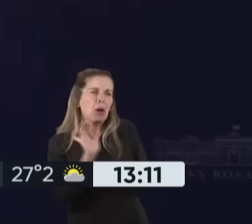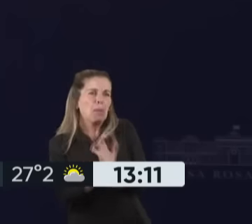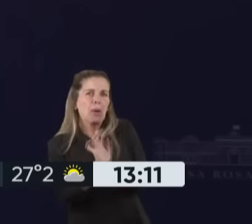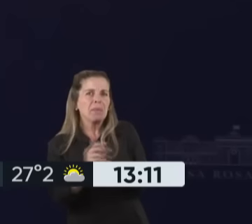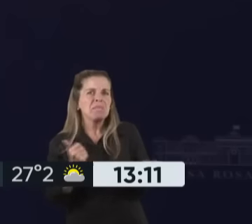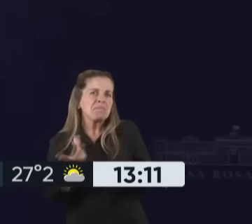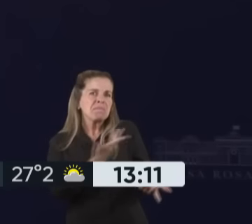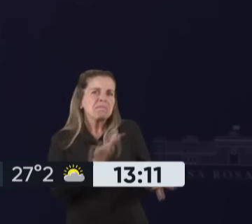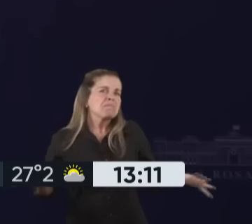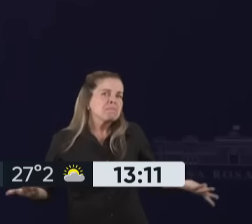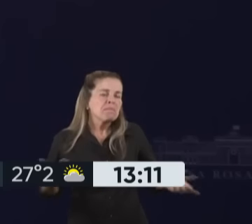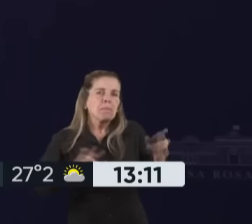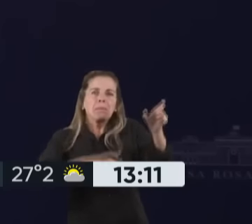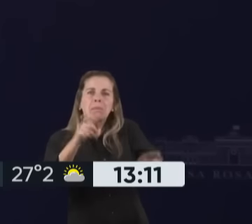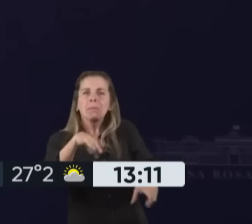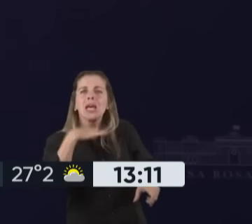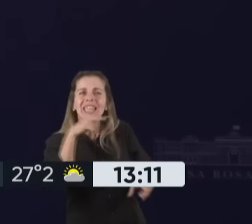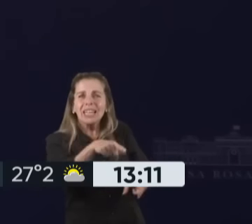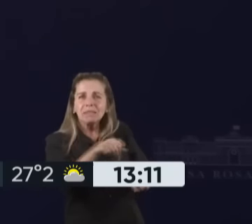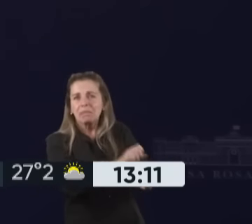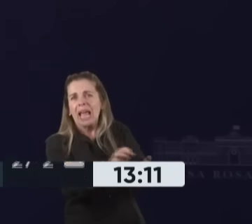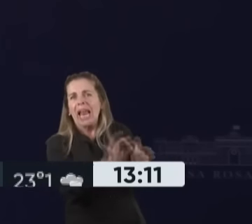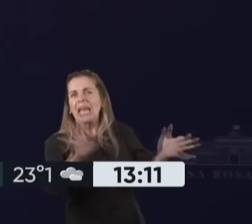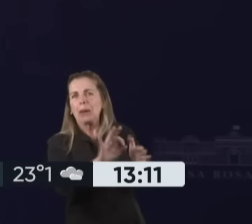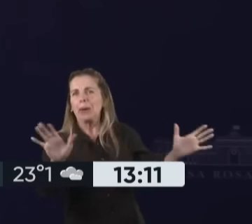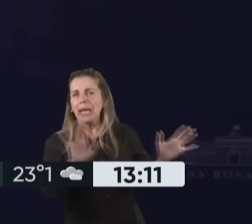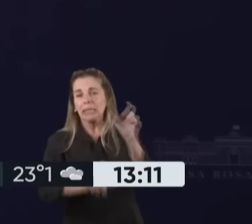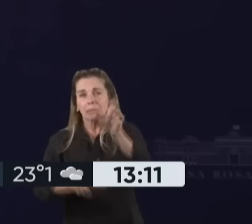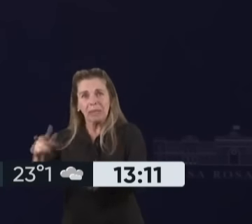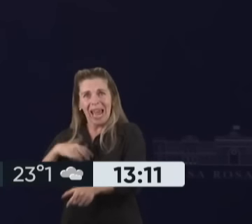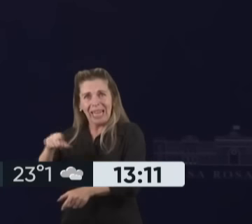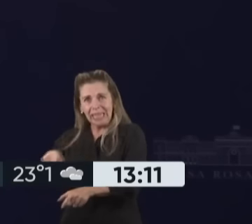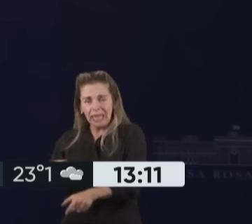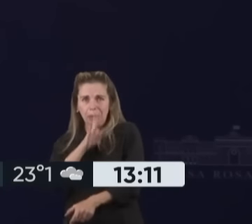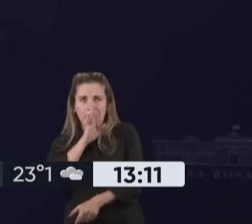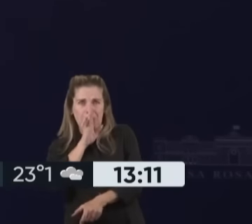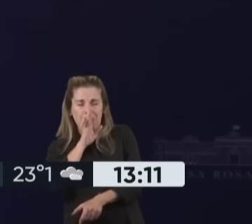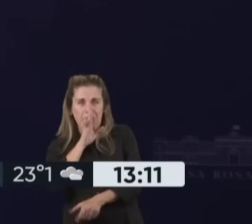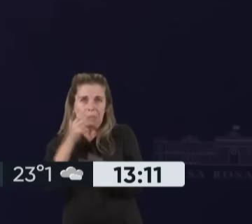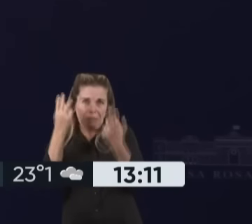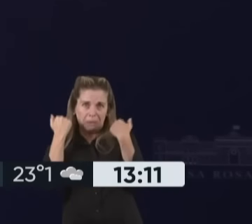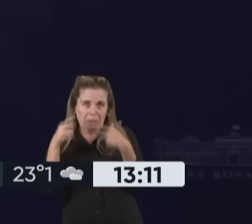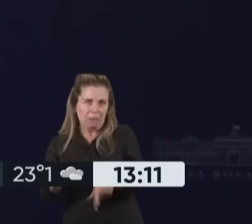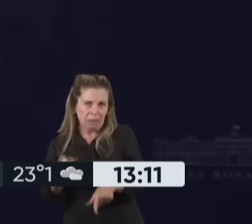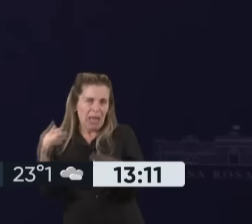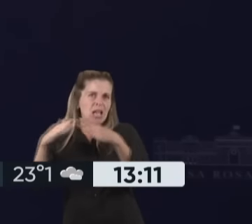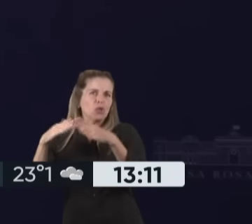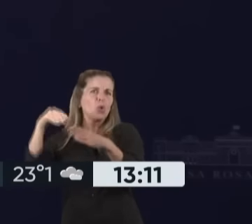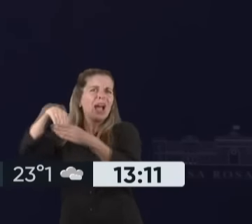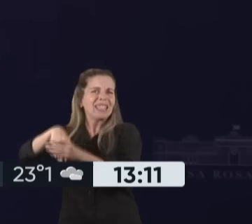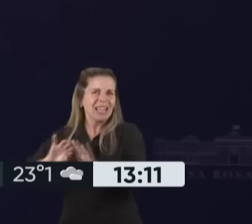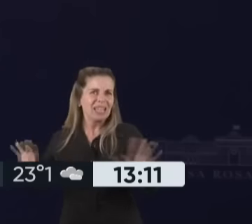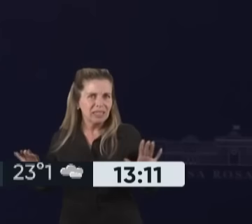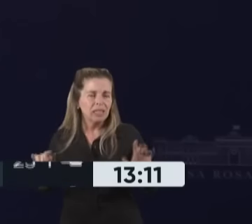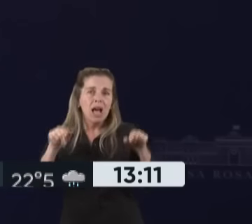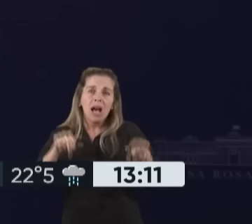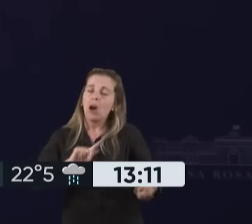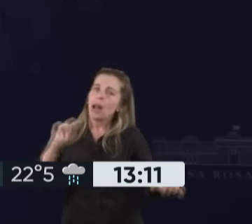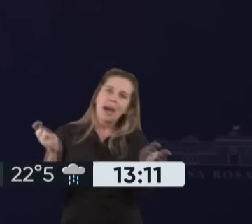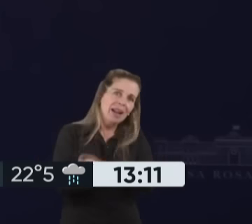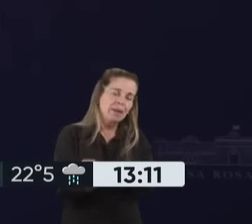los delincuentes caminaban libres por las calles, mientras los argentinos debían encerrarse tras las rejas en sus hogares.